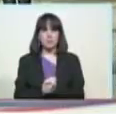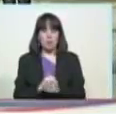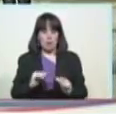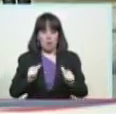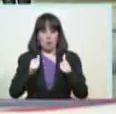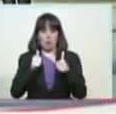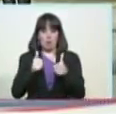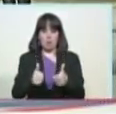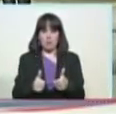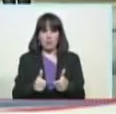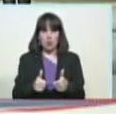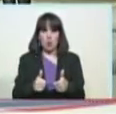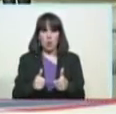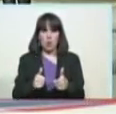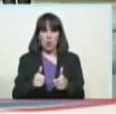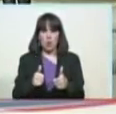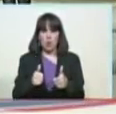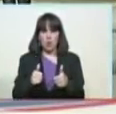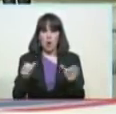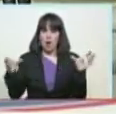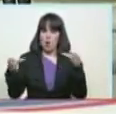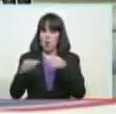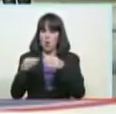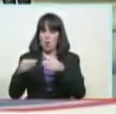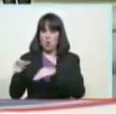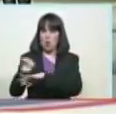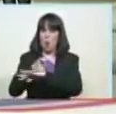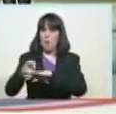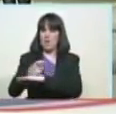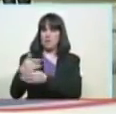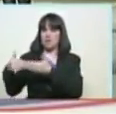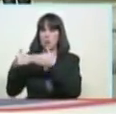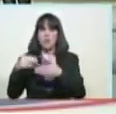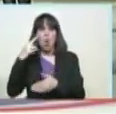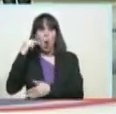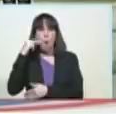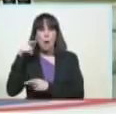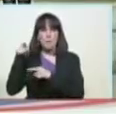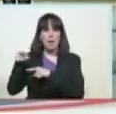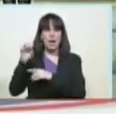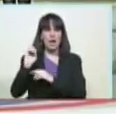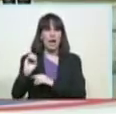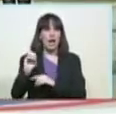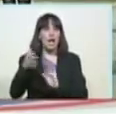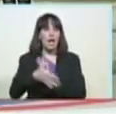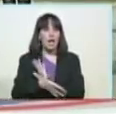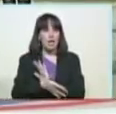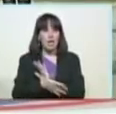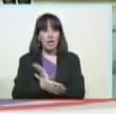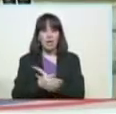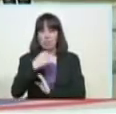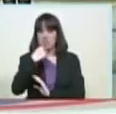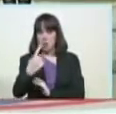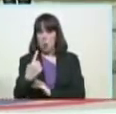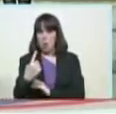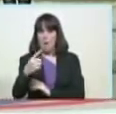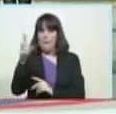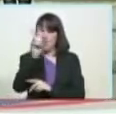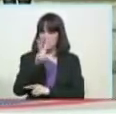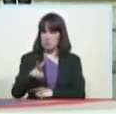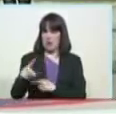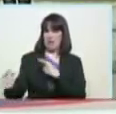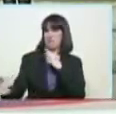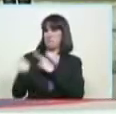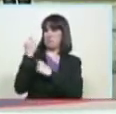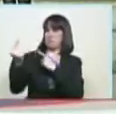durante el gobierno de barack obama cuando el 2015 declaró a venezuela una amenaza inusual